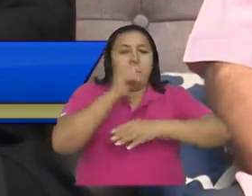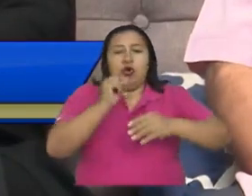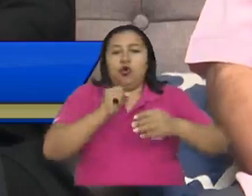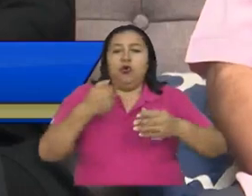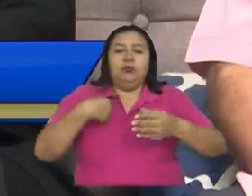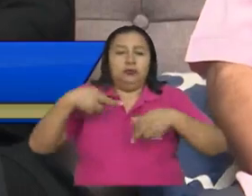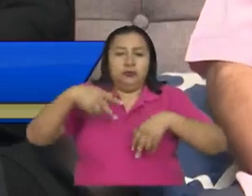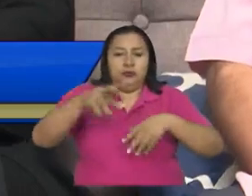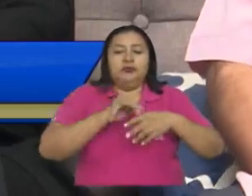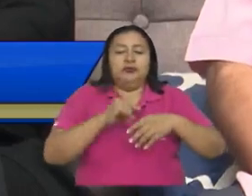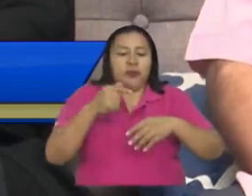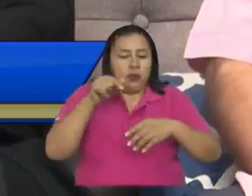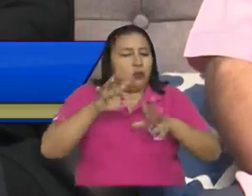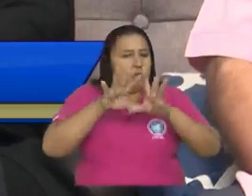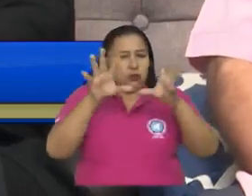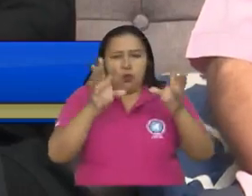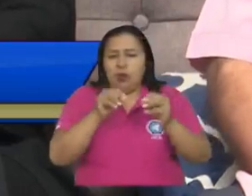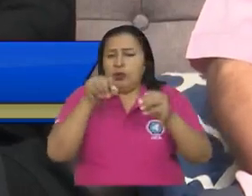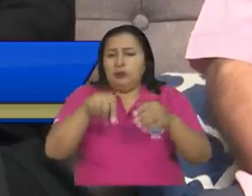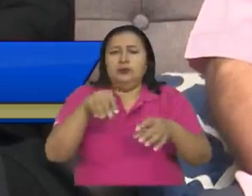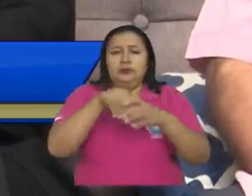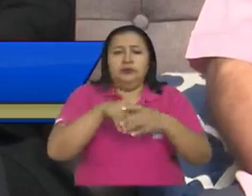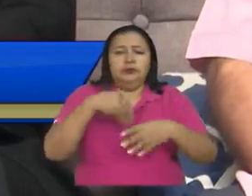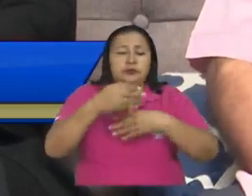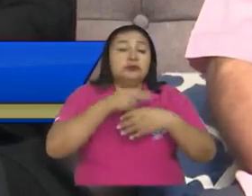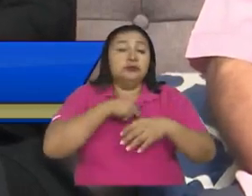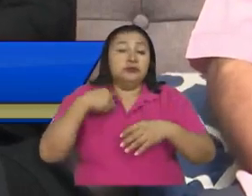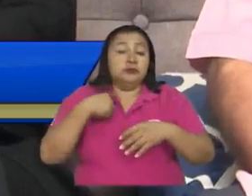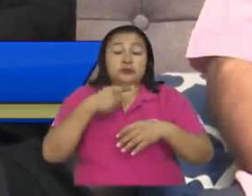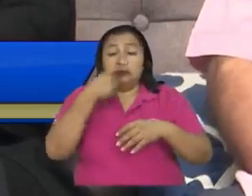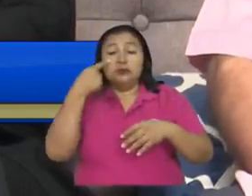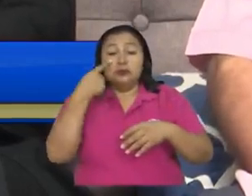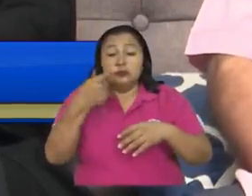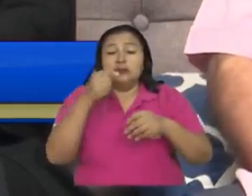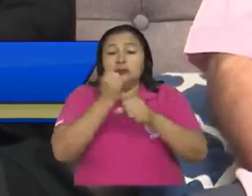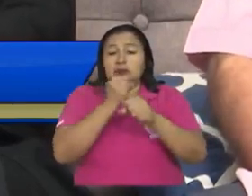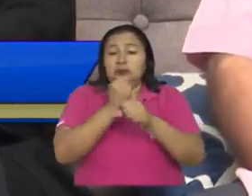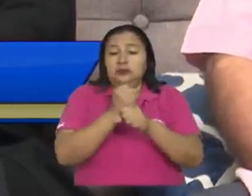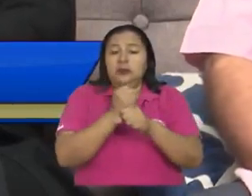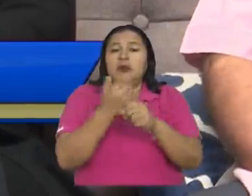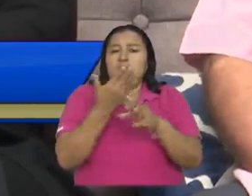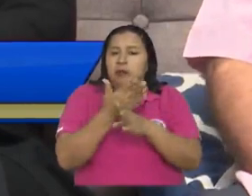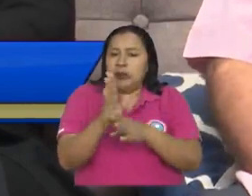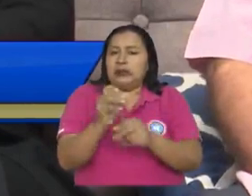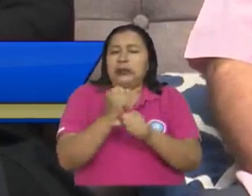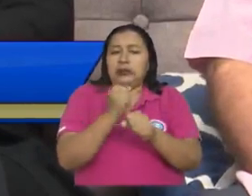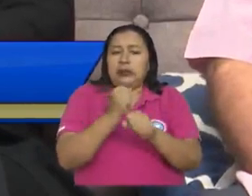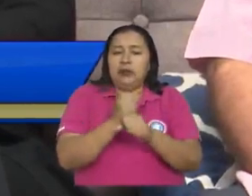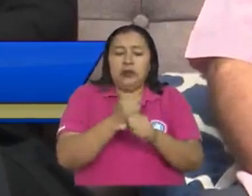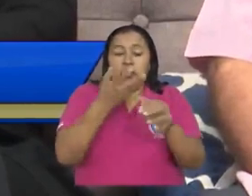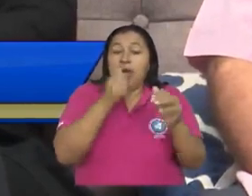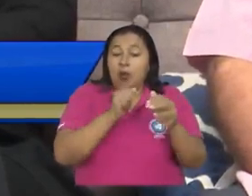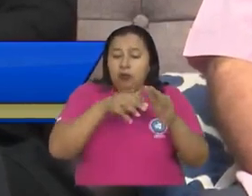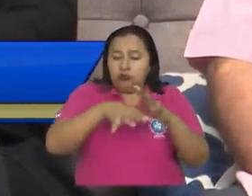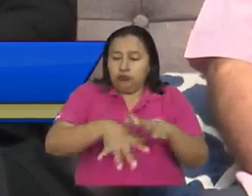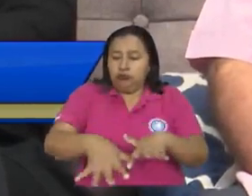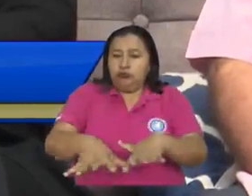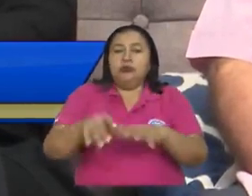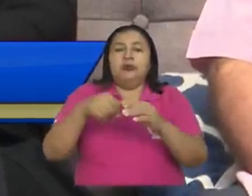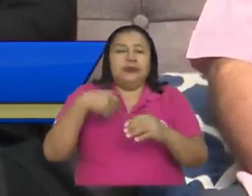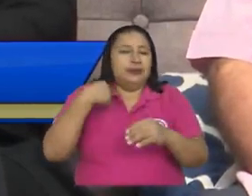va dentro de la vialidad, ¿verdad?, que se hace, obras de vialidad, aparte de la obra de drenaje pluvial que nosotros